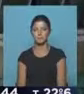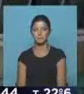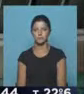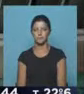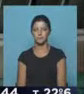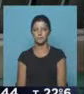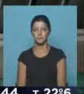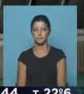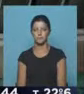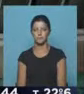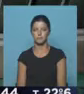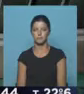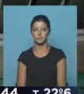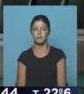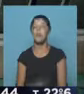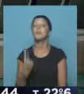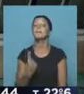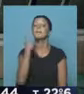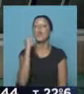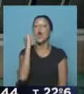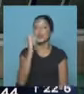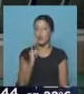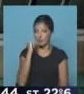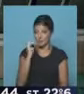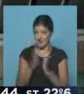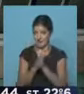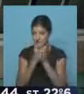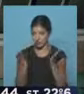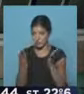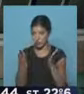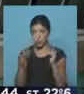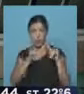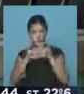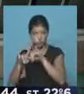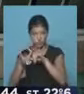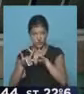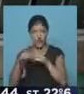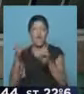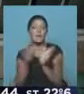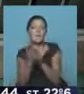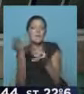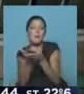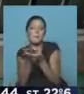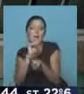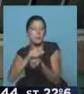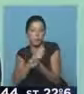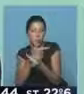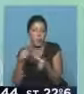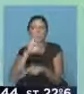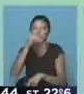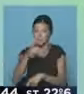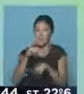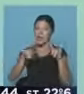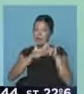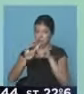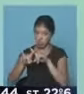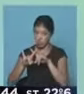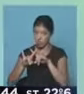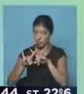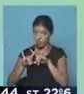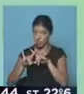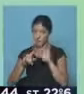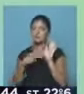Lo primero que quiero recomendarles es un libro que se consigue como libro electrónico. No está como libro de papel, pero se consigue fácil como libro electrónico. Y es el